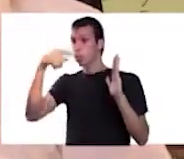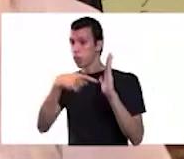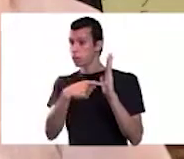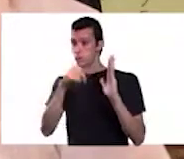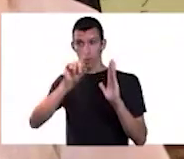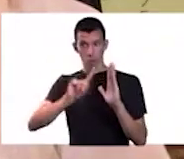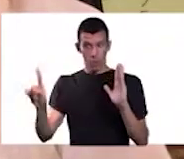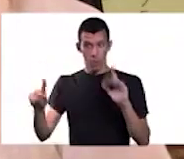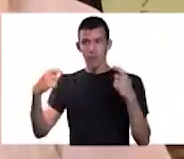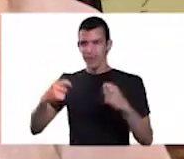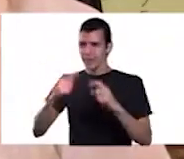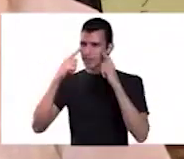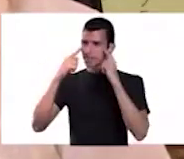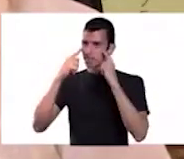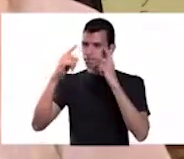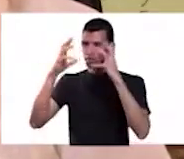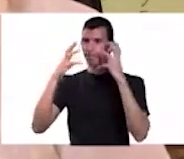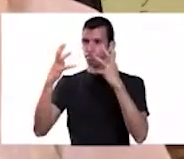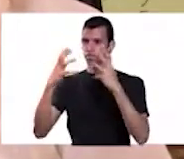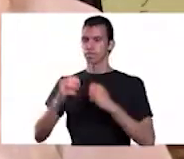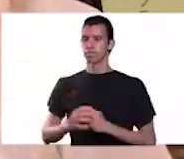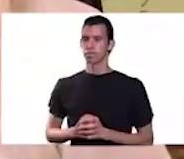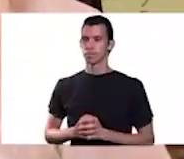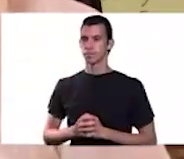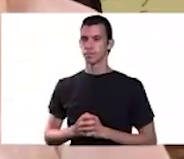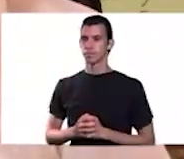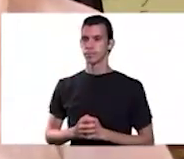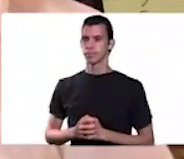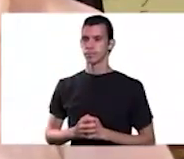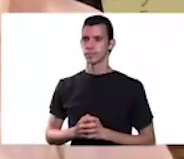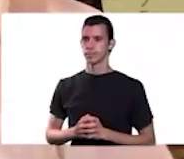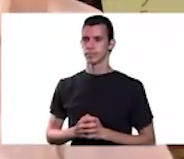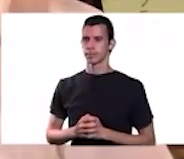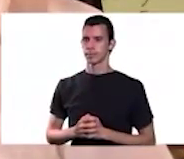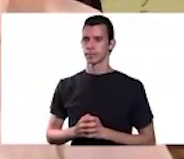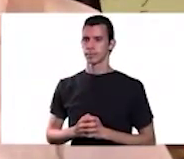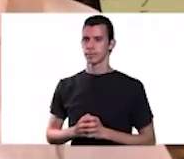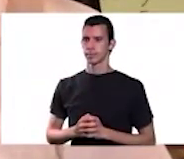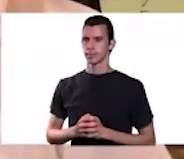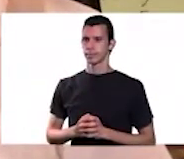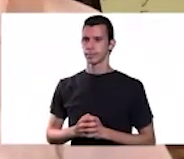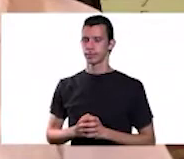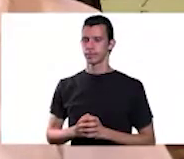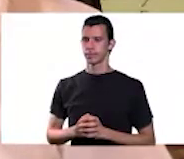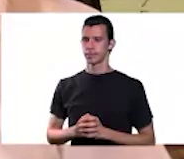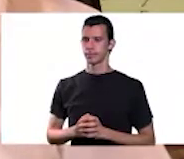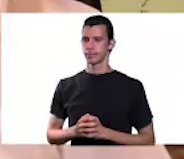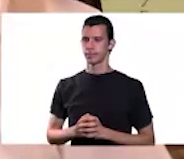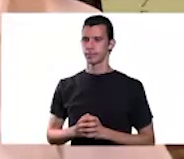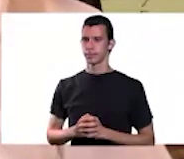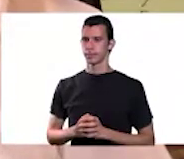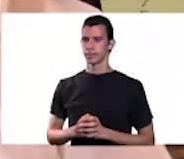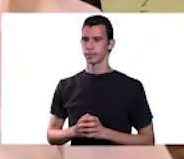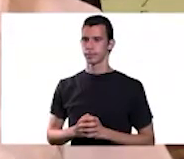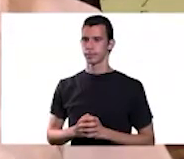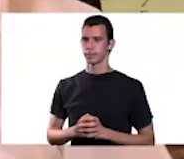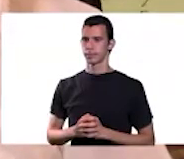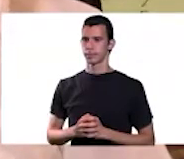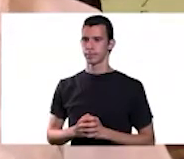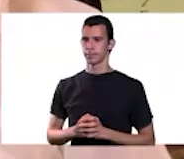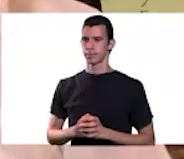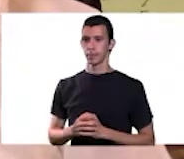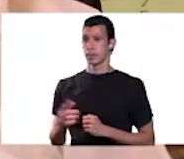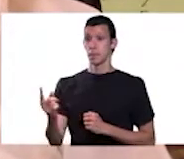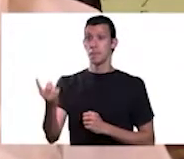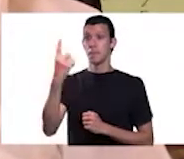no podemos dejar de tocar, que no podemos dejar de precisar en esa relación hombre-tierra. Primero,